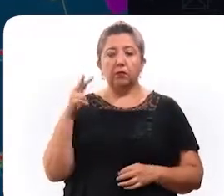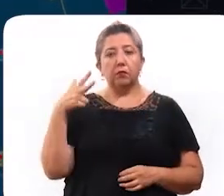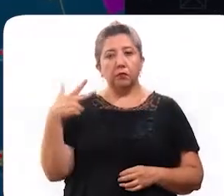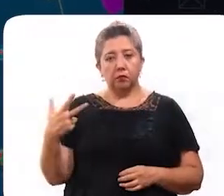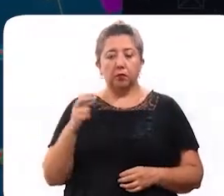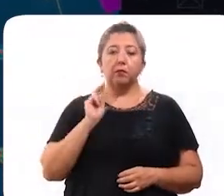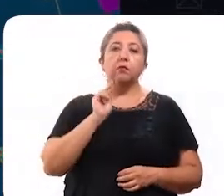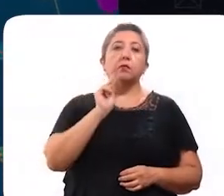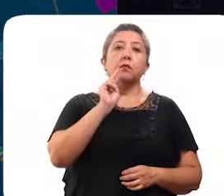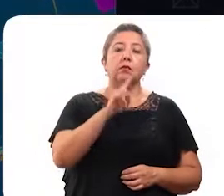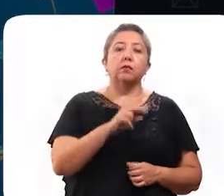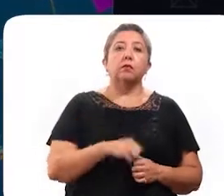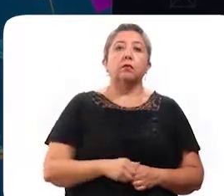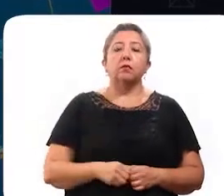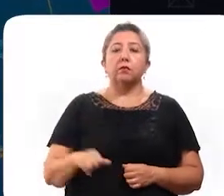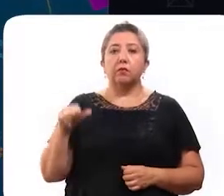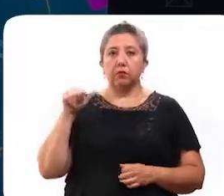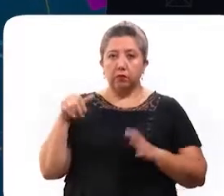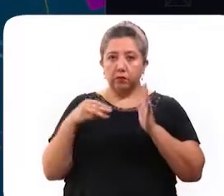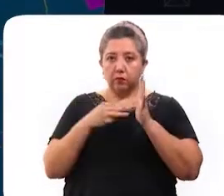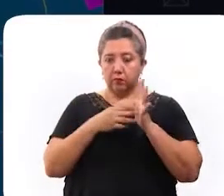17.648 en la zona norte,